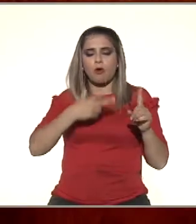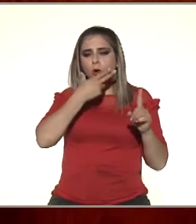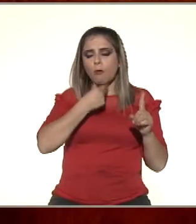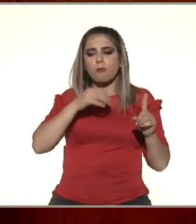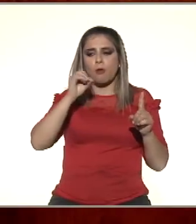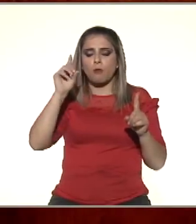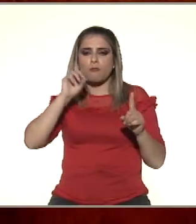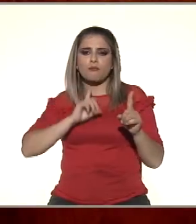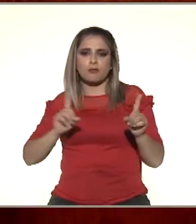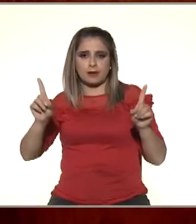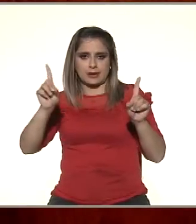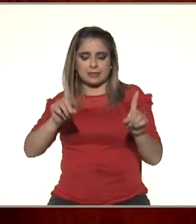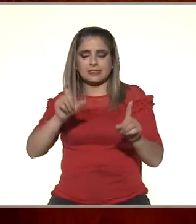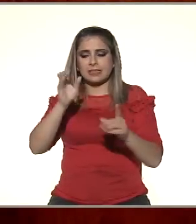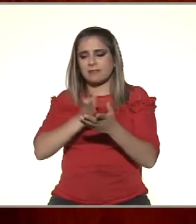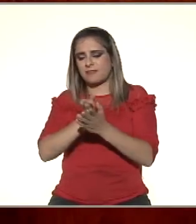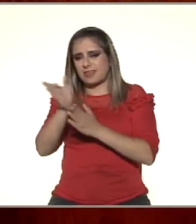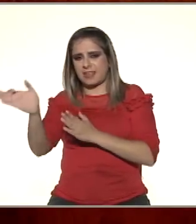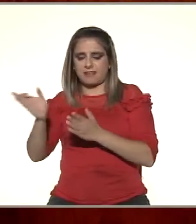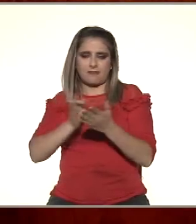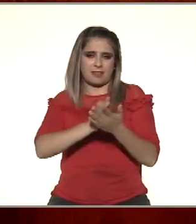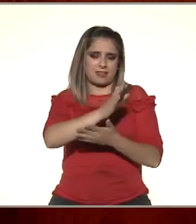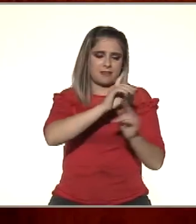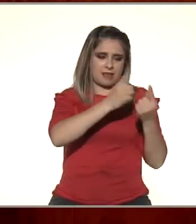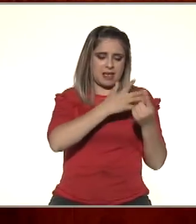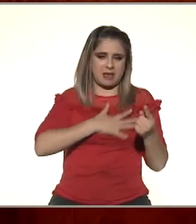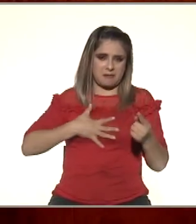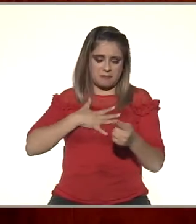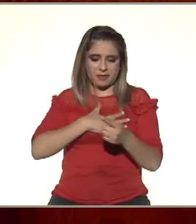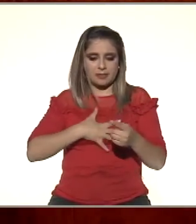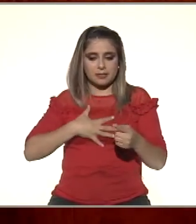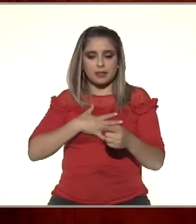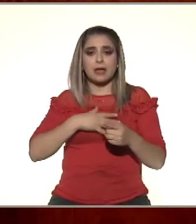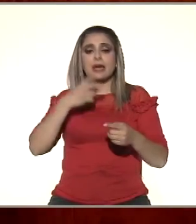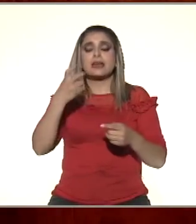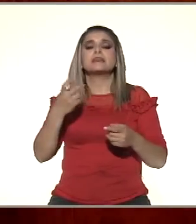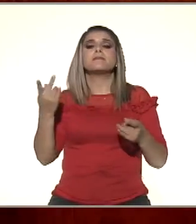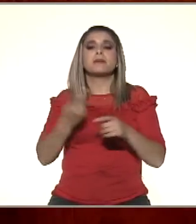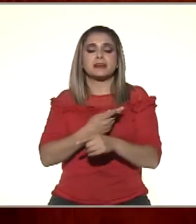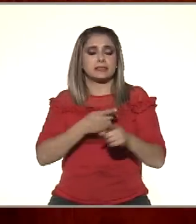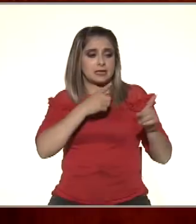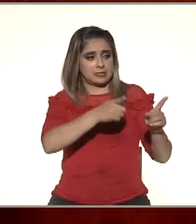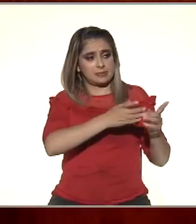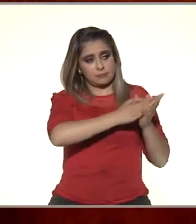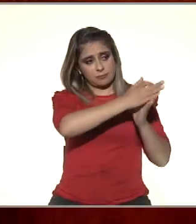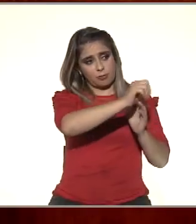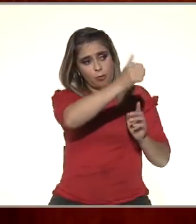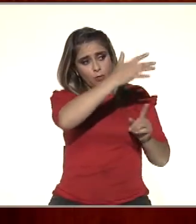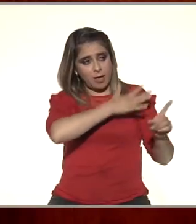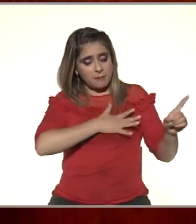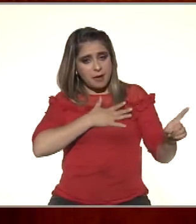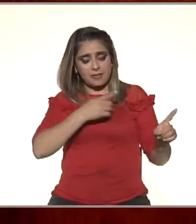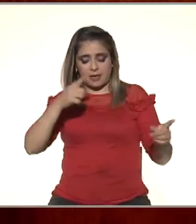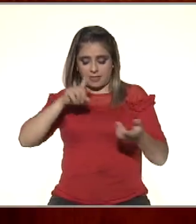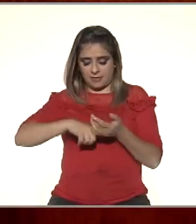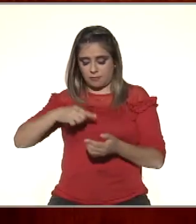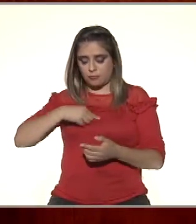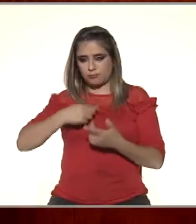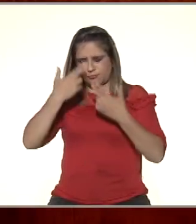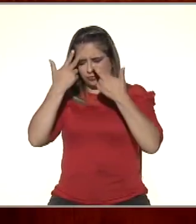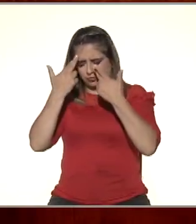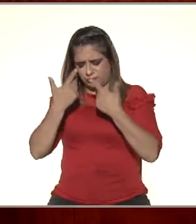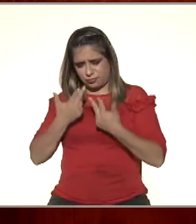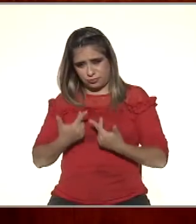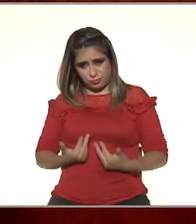mujeres, cuando con la infidelidad, algo que se rompe, que se fragmenta, es la identidad, porque la historia cambia. Hay un montón de cosas que ya se desquebrajan,